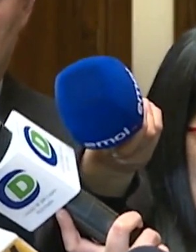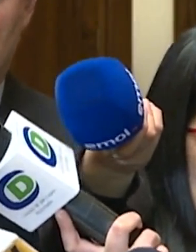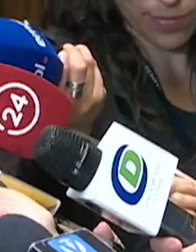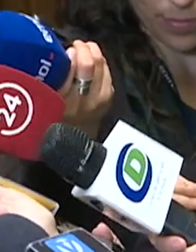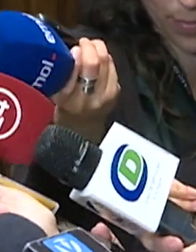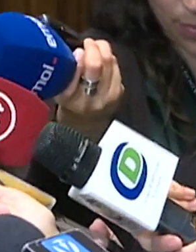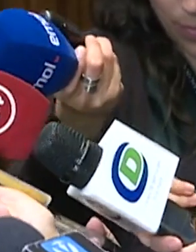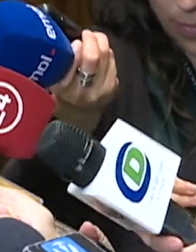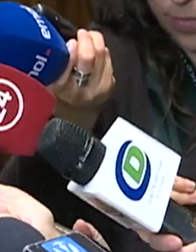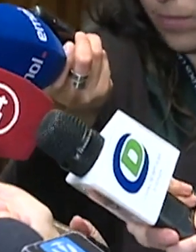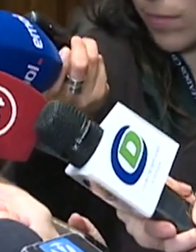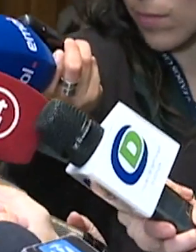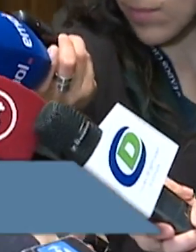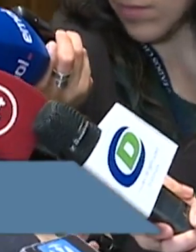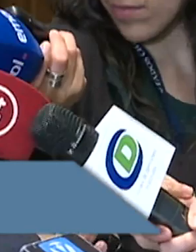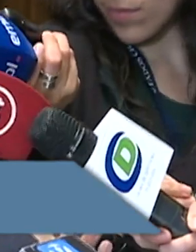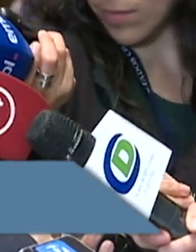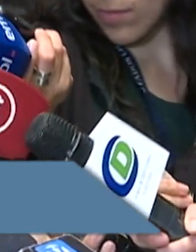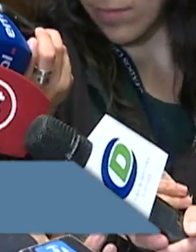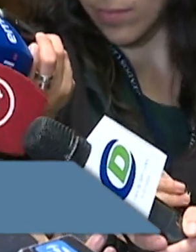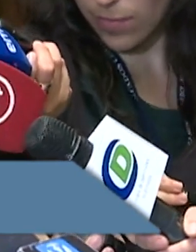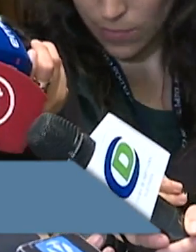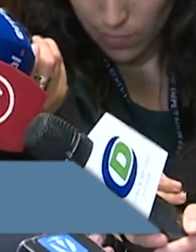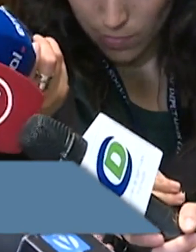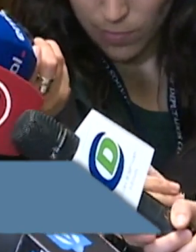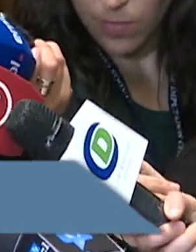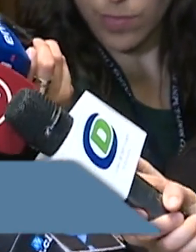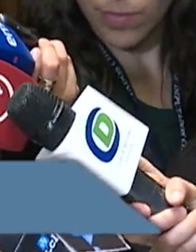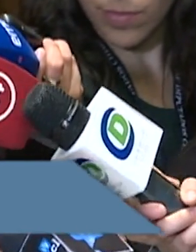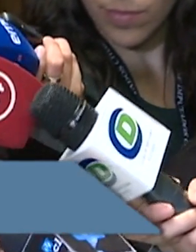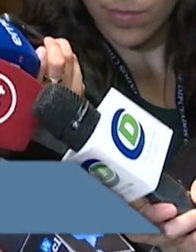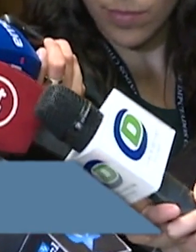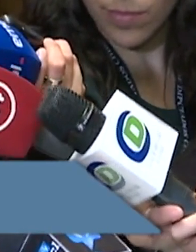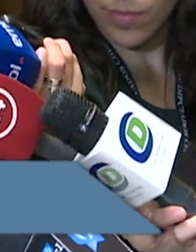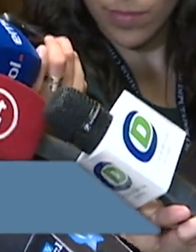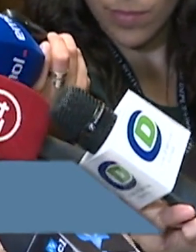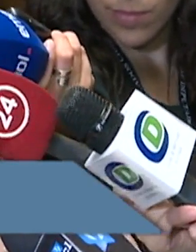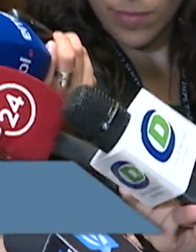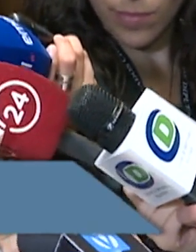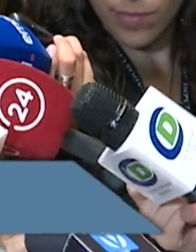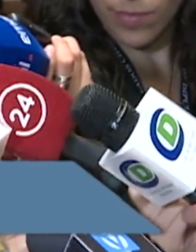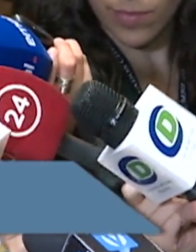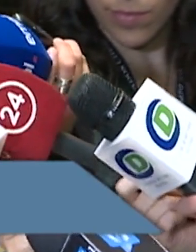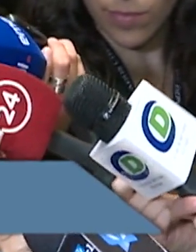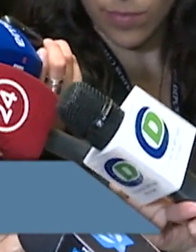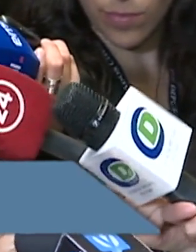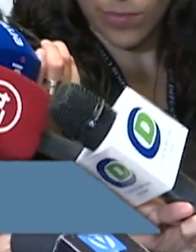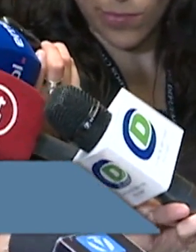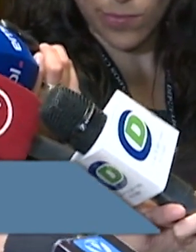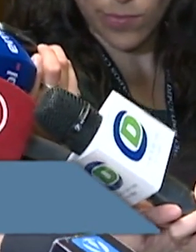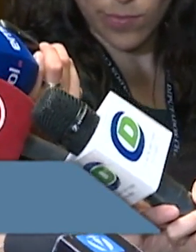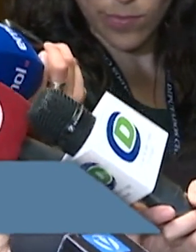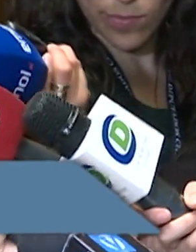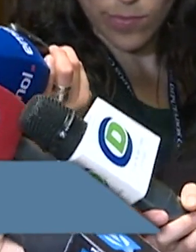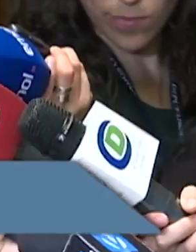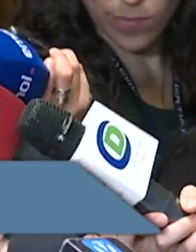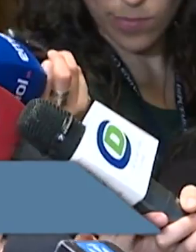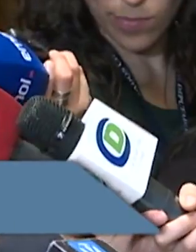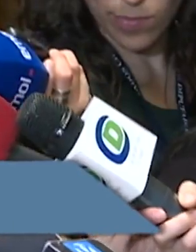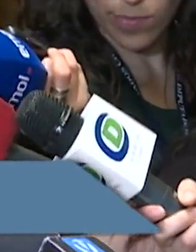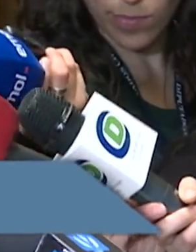transporte nosotros tenemos que actuar con mucha responsabilidad como ejecutivo y hemos recibido hoy día el apoyo por parte de la cámara de diputados creemos que